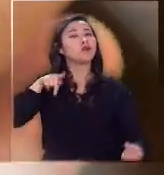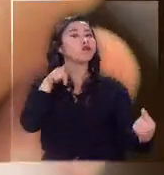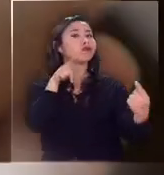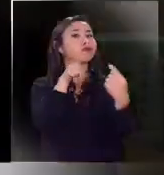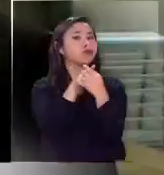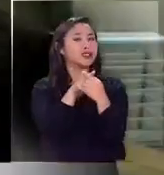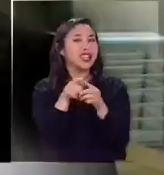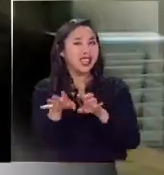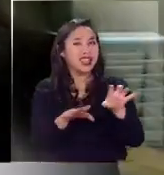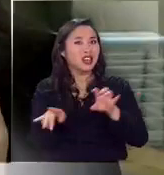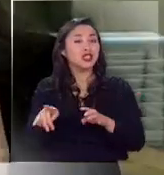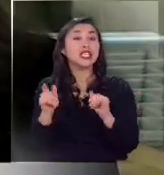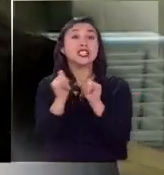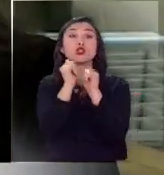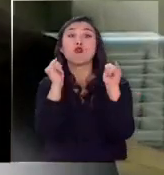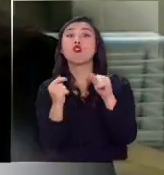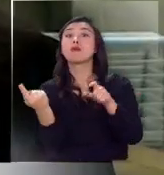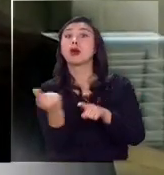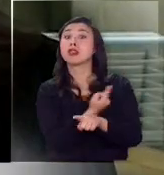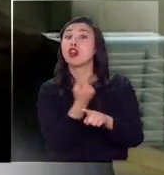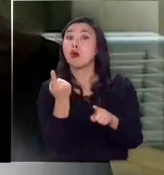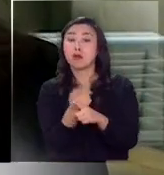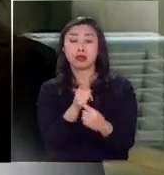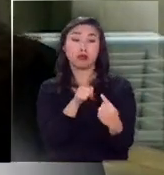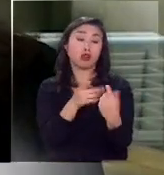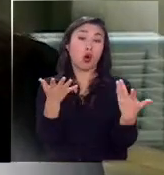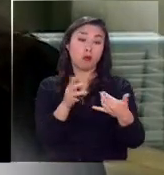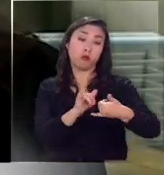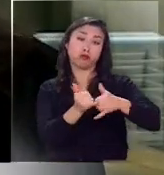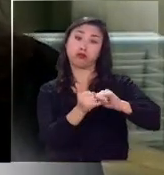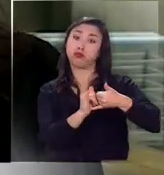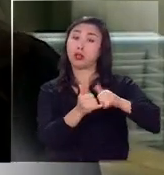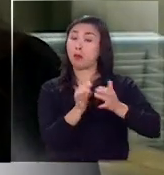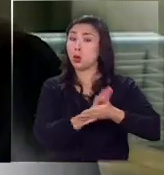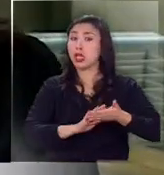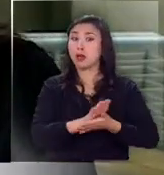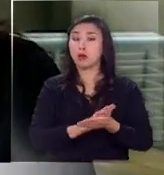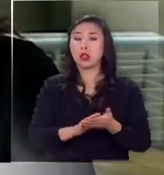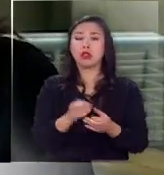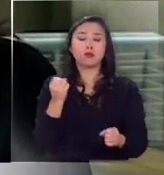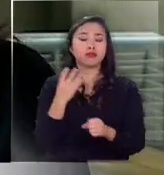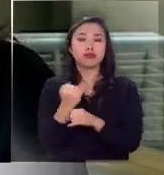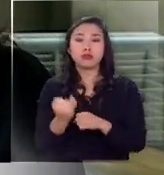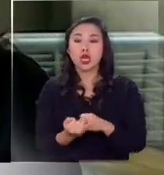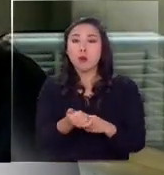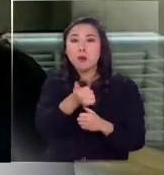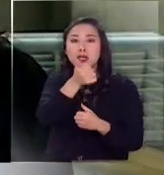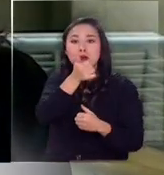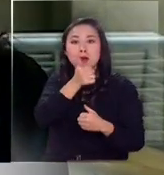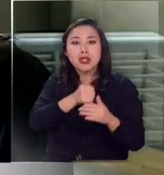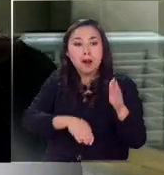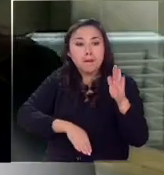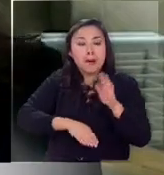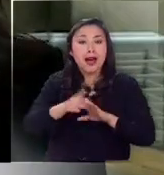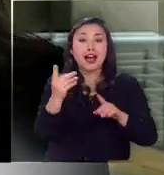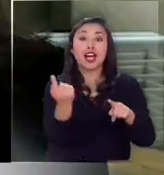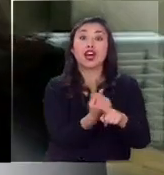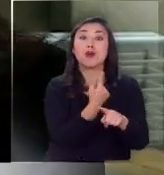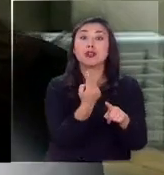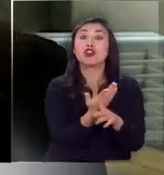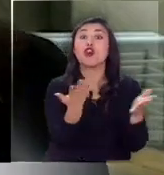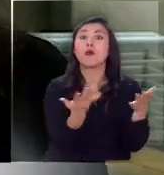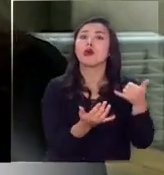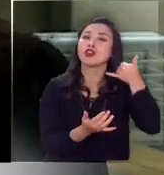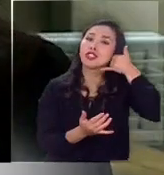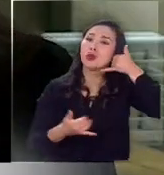aparatos. Esa es su forma de conversar, esa es su forma de hablar. Y muchas veces llegan a un nivel de intimidad mucho mayor en conversaciones a través del